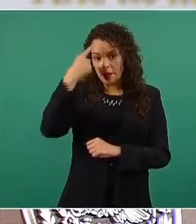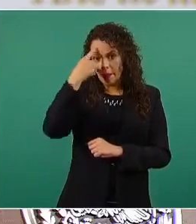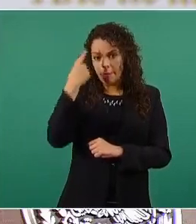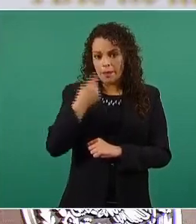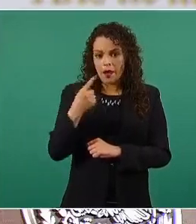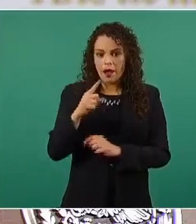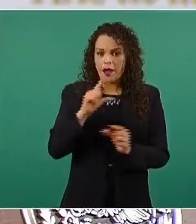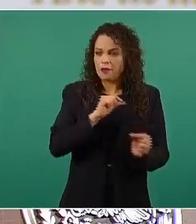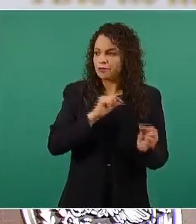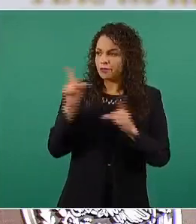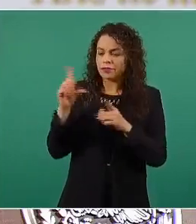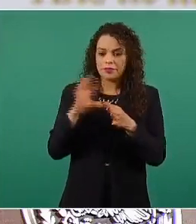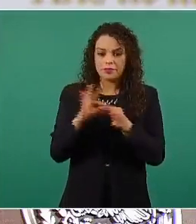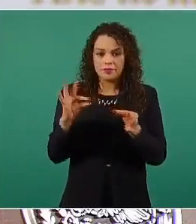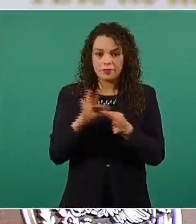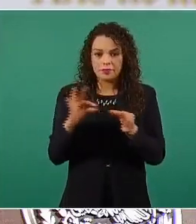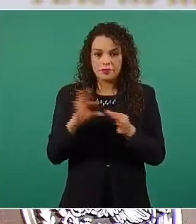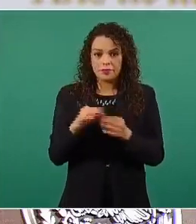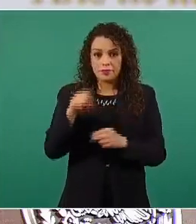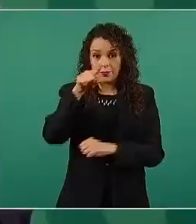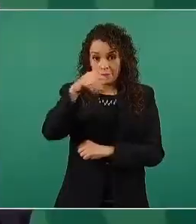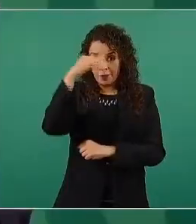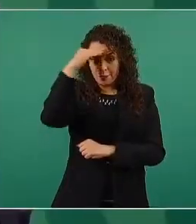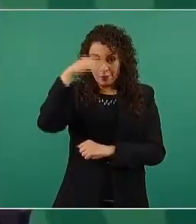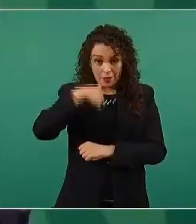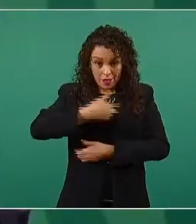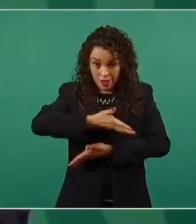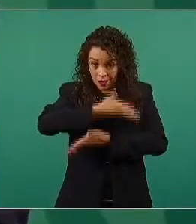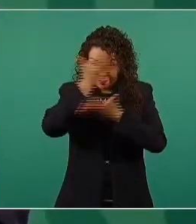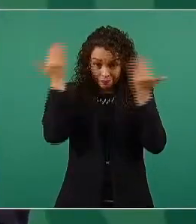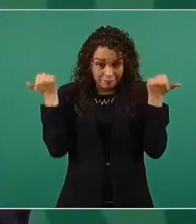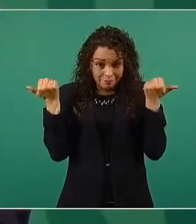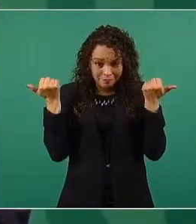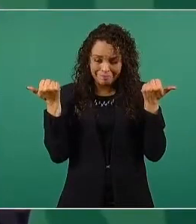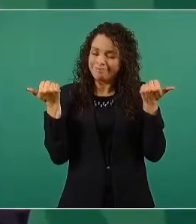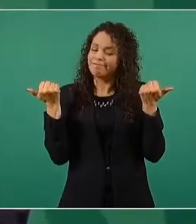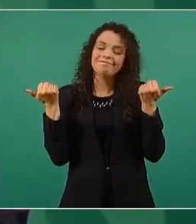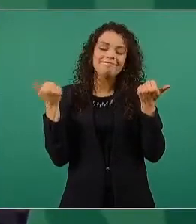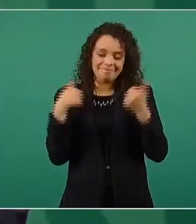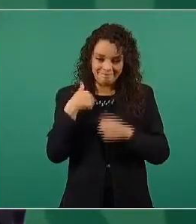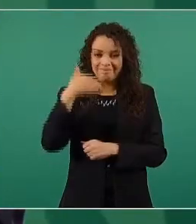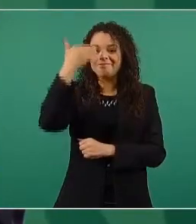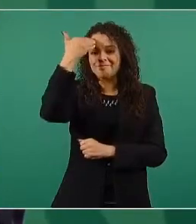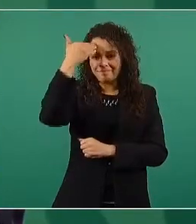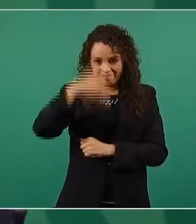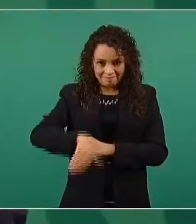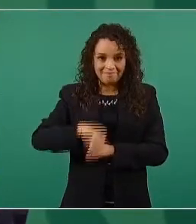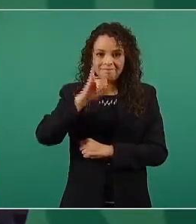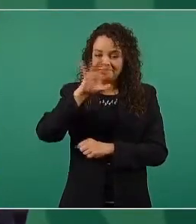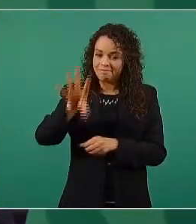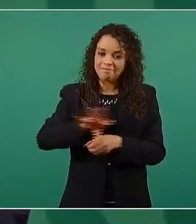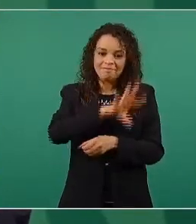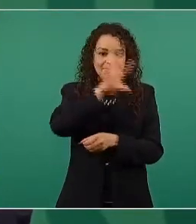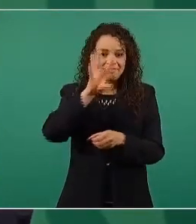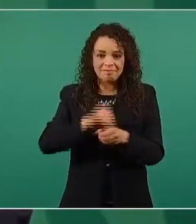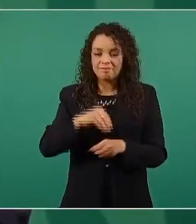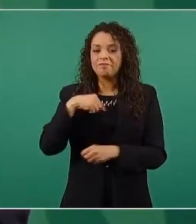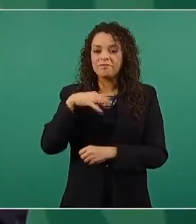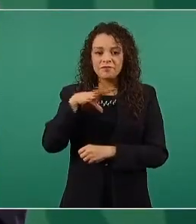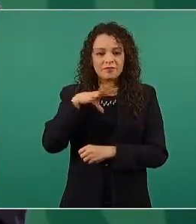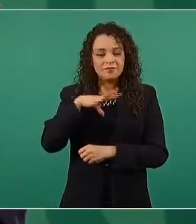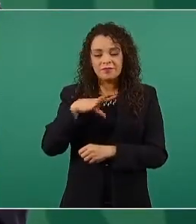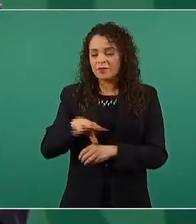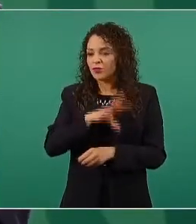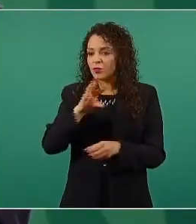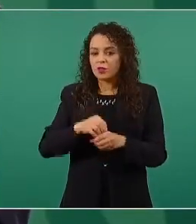no nos enteramos, que no sabemos, estamos informados de todo, ya